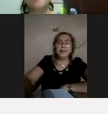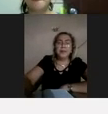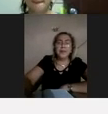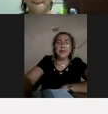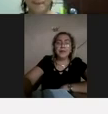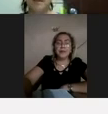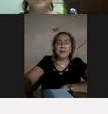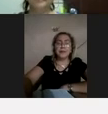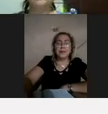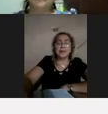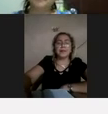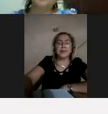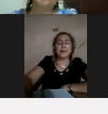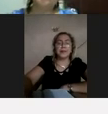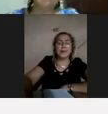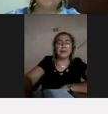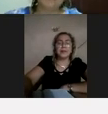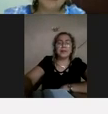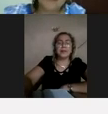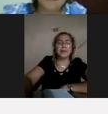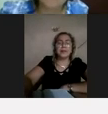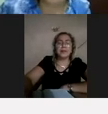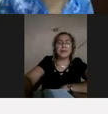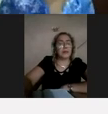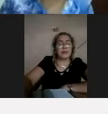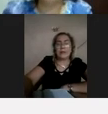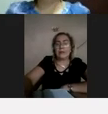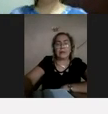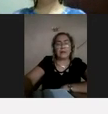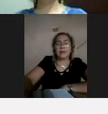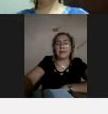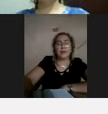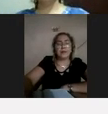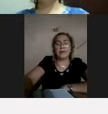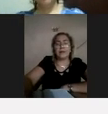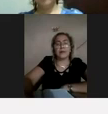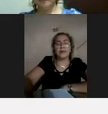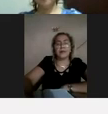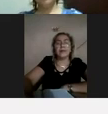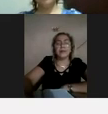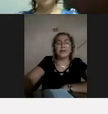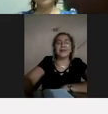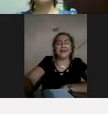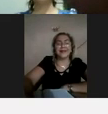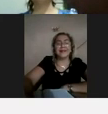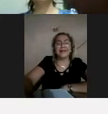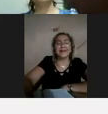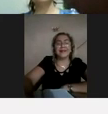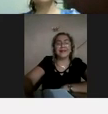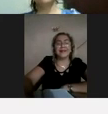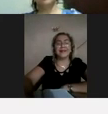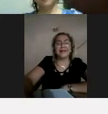es práctica. Porque sentarse a memorizar listas es como que mejor, más entretenido hacerlo así con un, ajá,